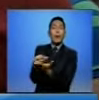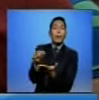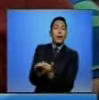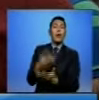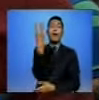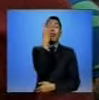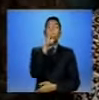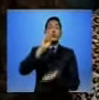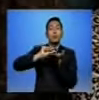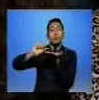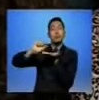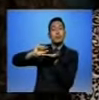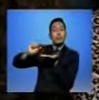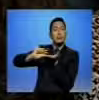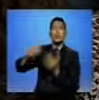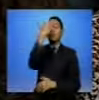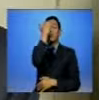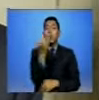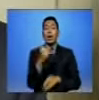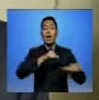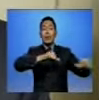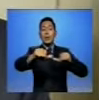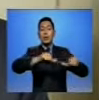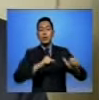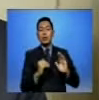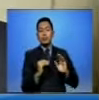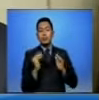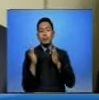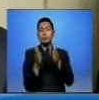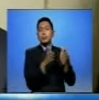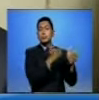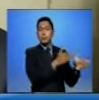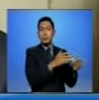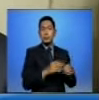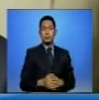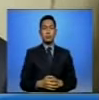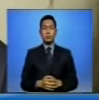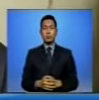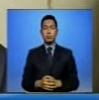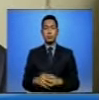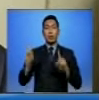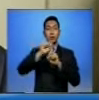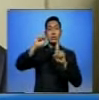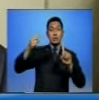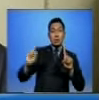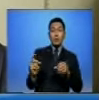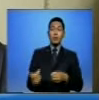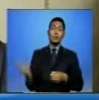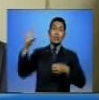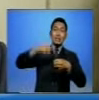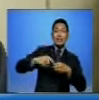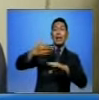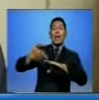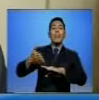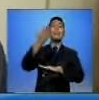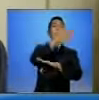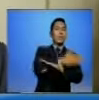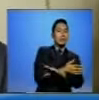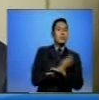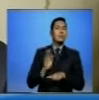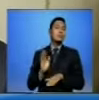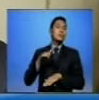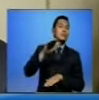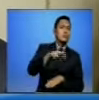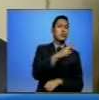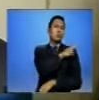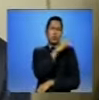debido a una reestructuración administrativa. Es un sistema de prematrícula que se viene implementando desde hace mucho tiempo en